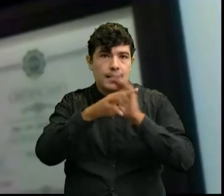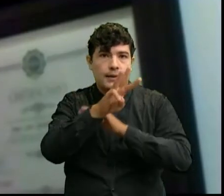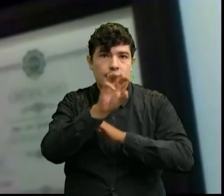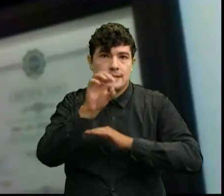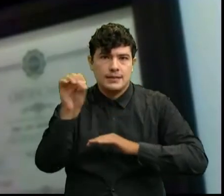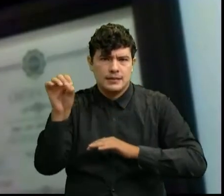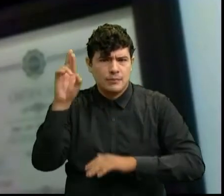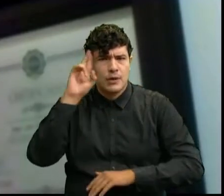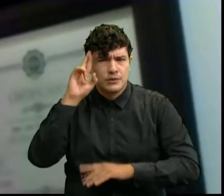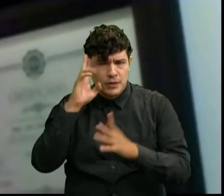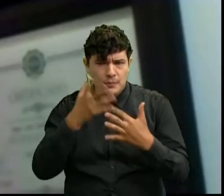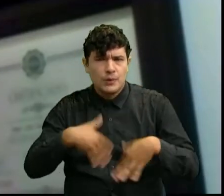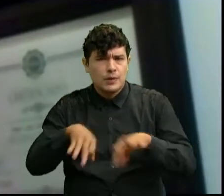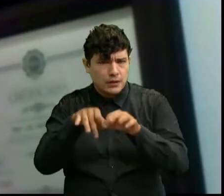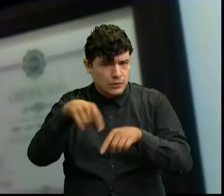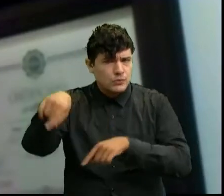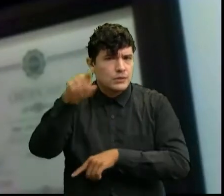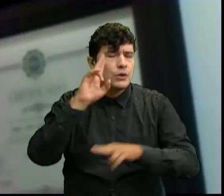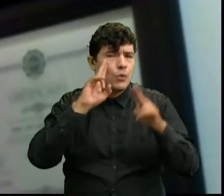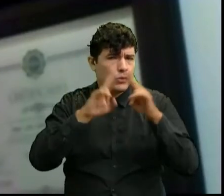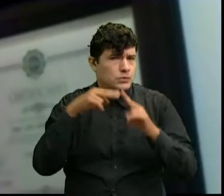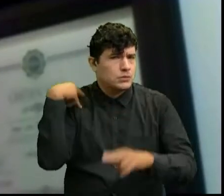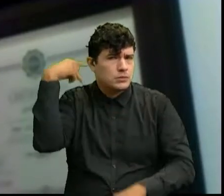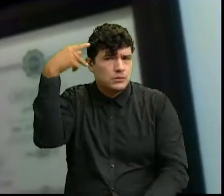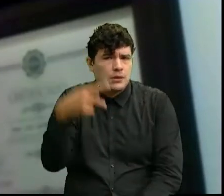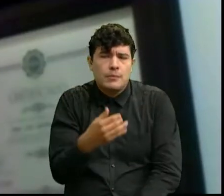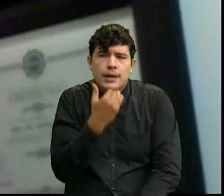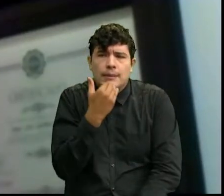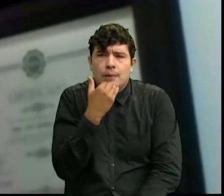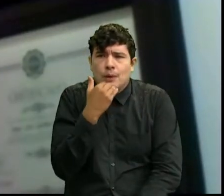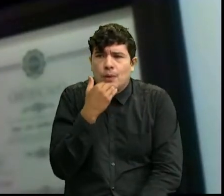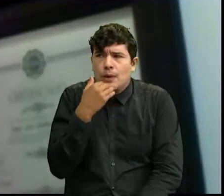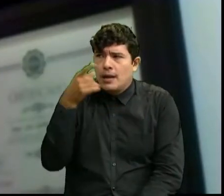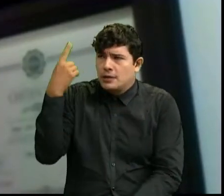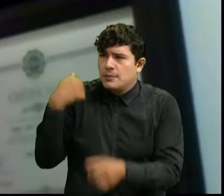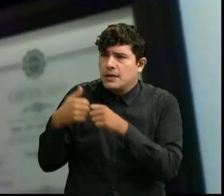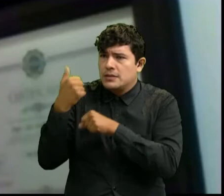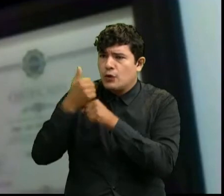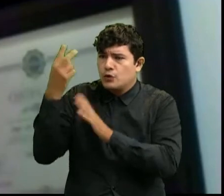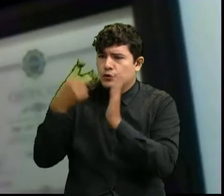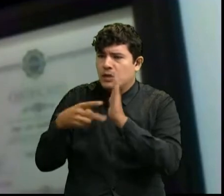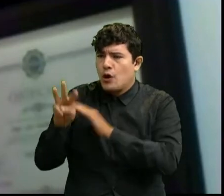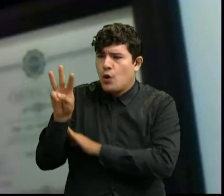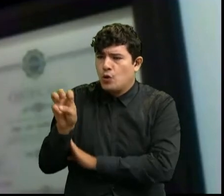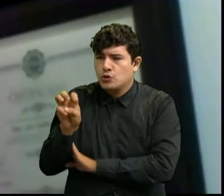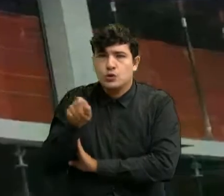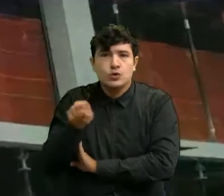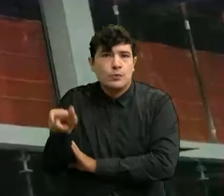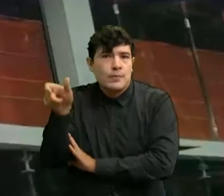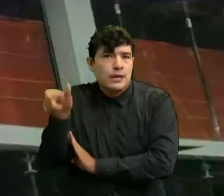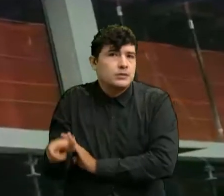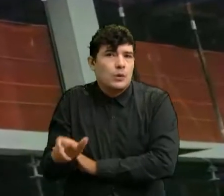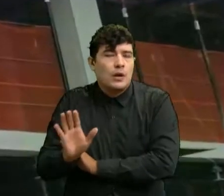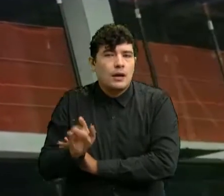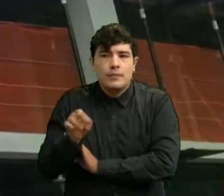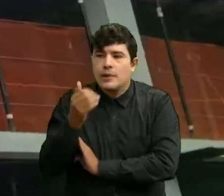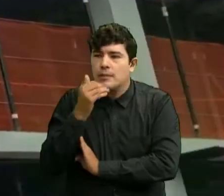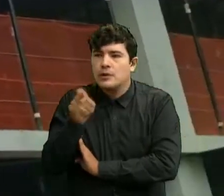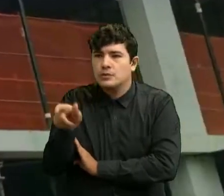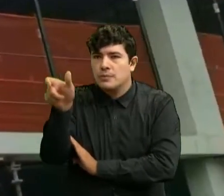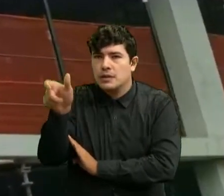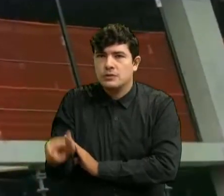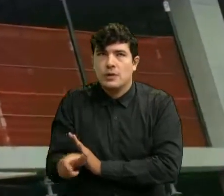es importante conocerlo. ¿Por qué? Porque puede que una persona en el 2008 haya quedado con